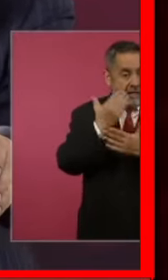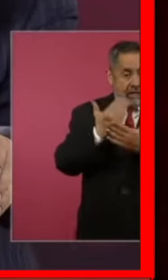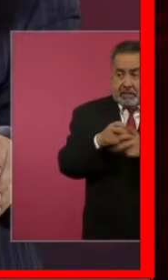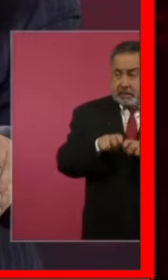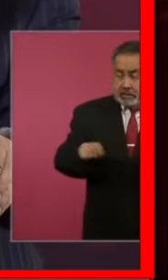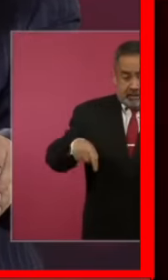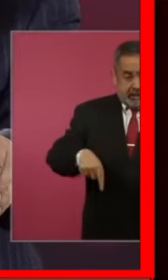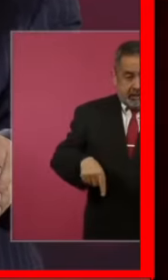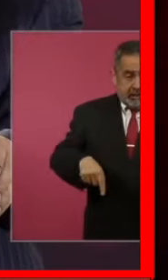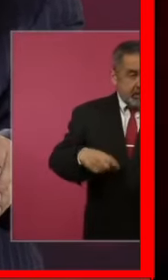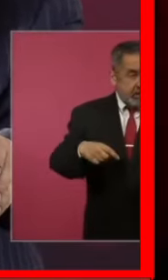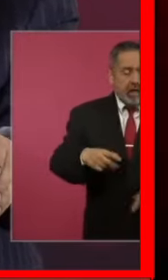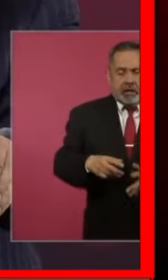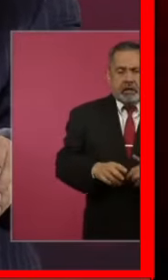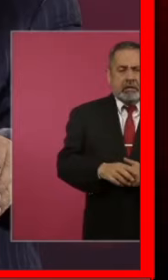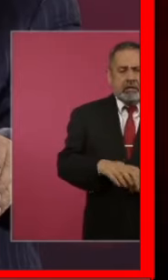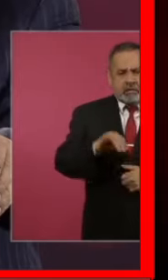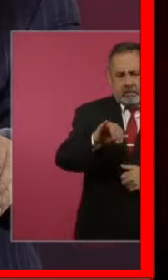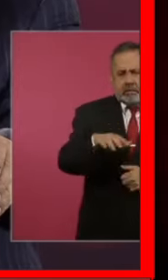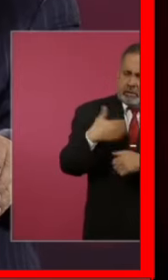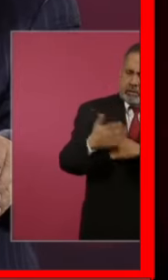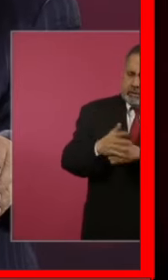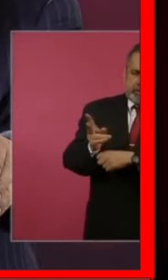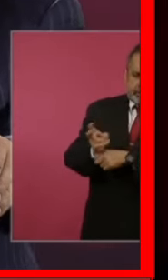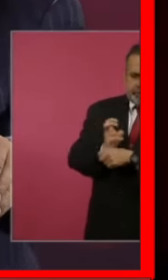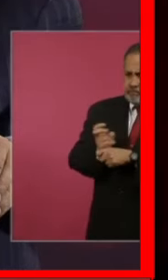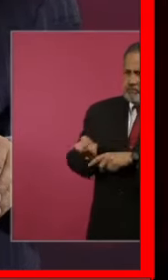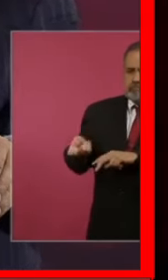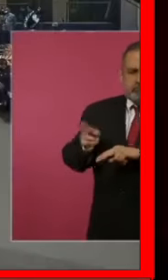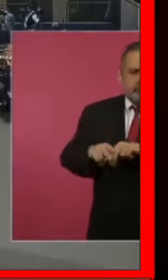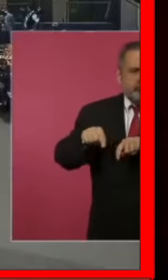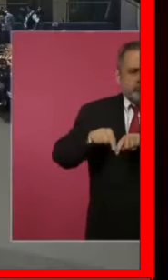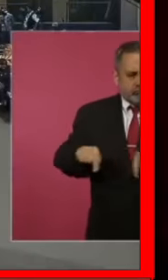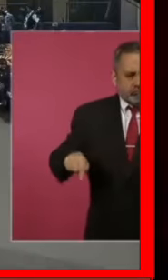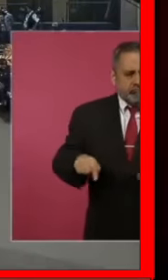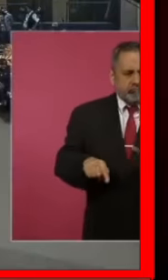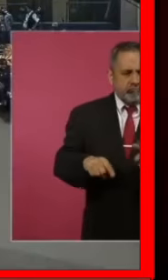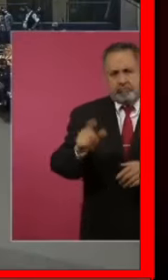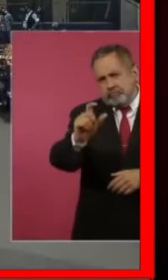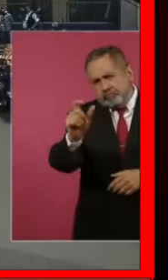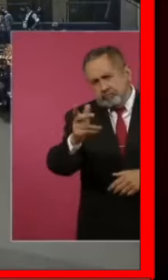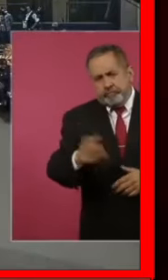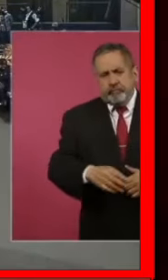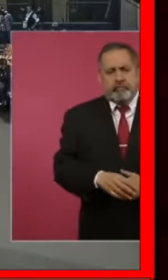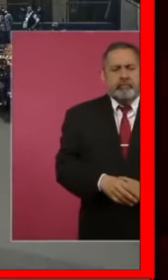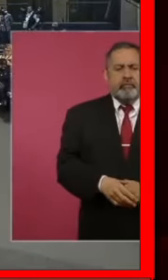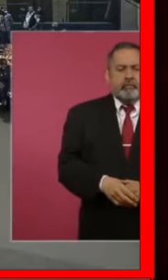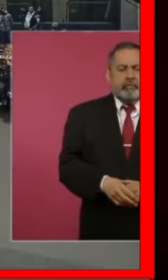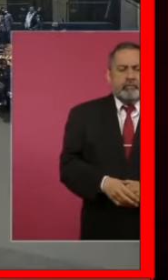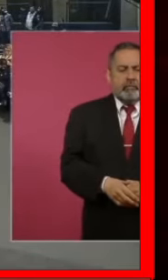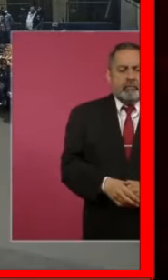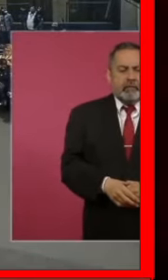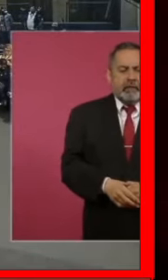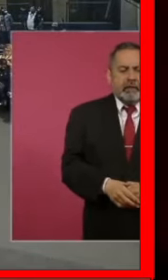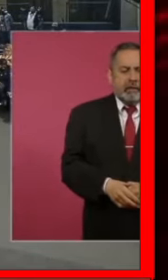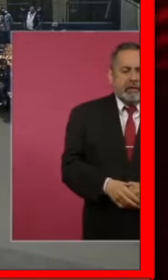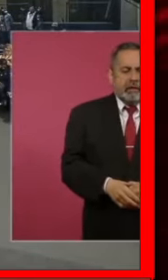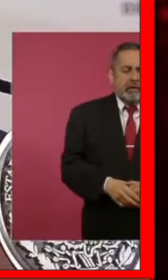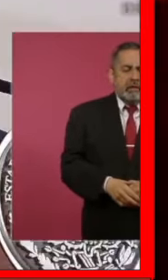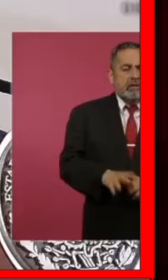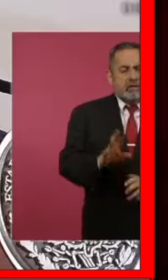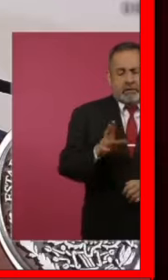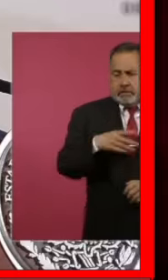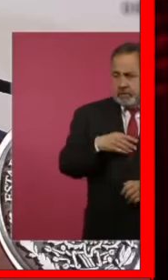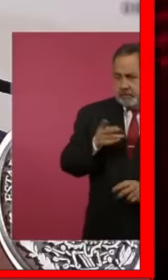aquí la conferencia sí los vamos a traer Okay como para cuánd ser este pues nos ponemos de